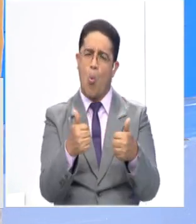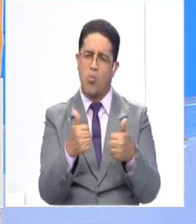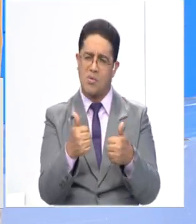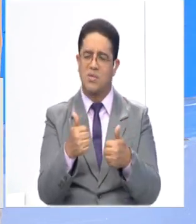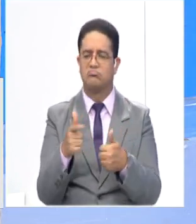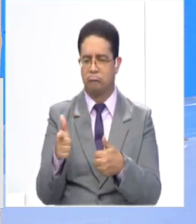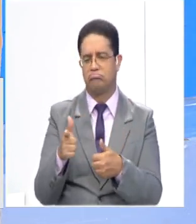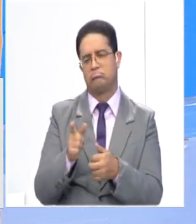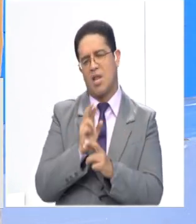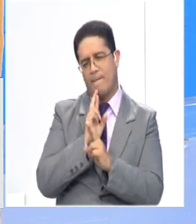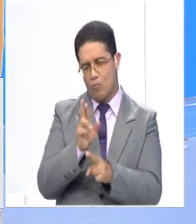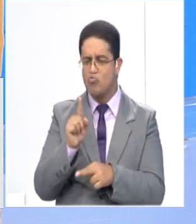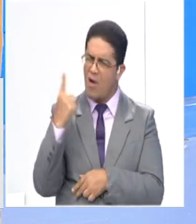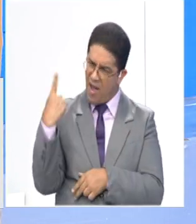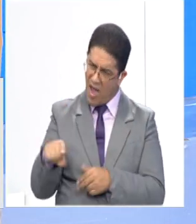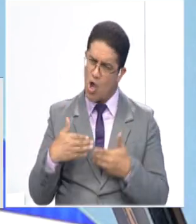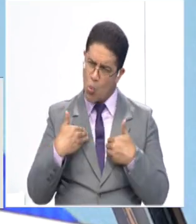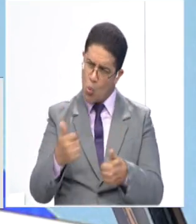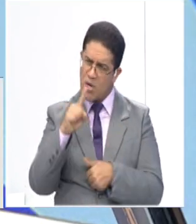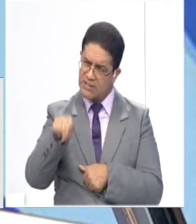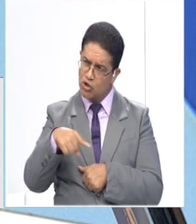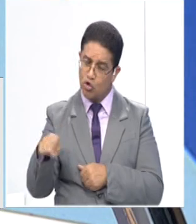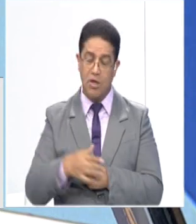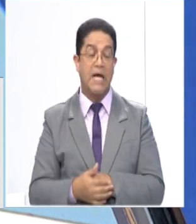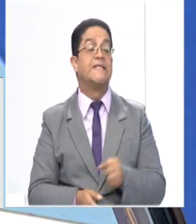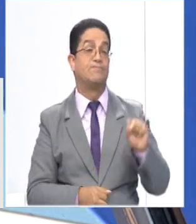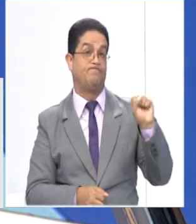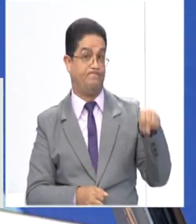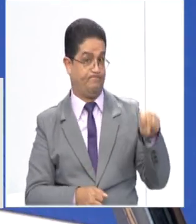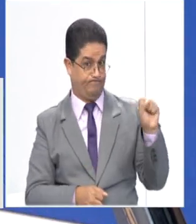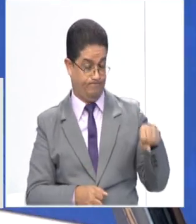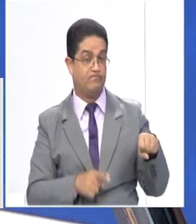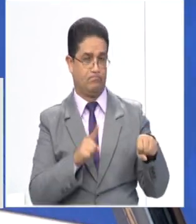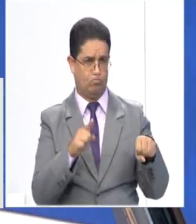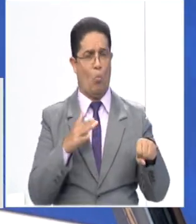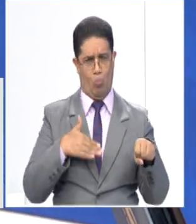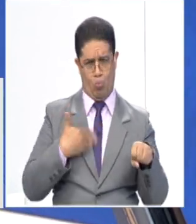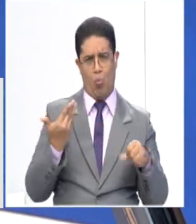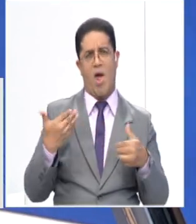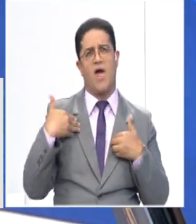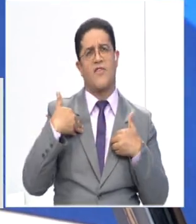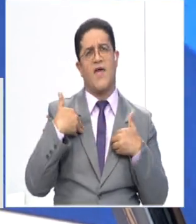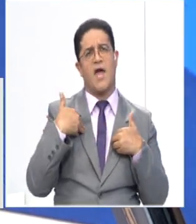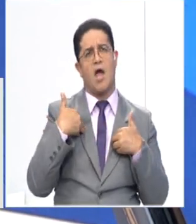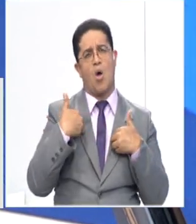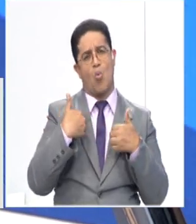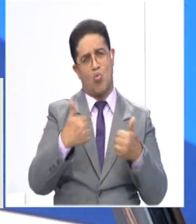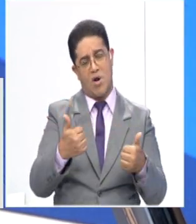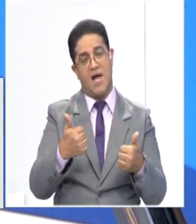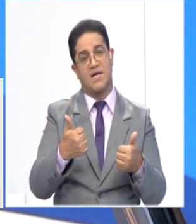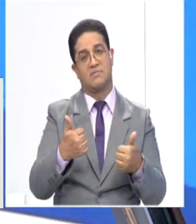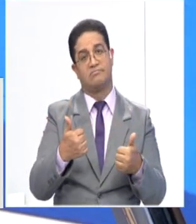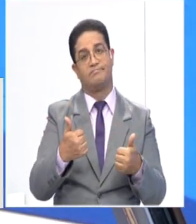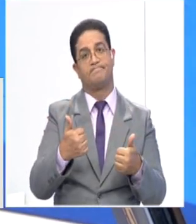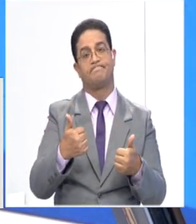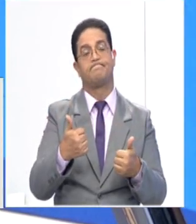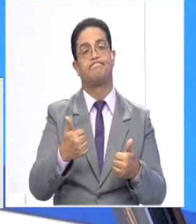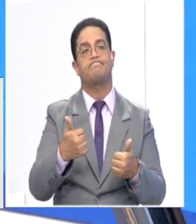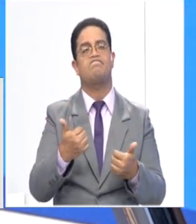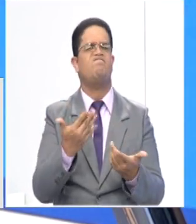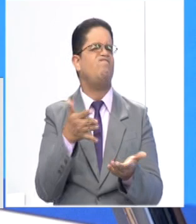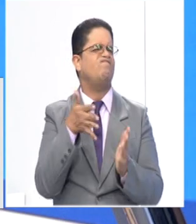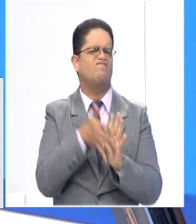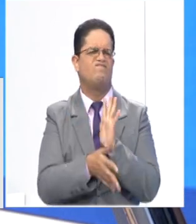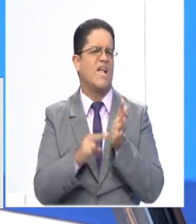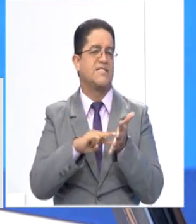responder, ¿se cura la viruela del mono? Sí, en la mayoría de los casos esta es una enfermedad que se trata de manera sintomática. ¿Qué significa?